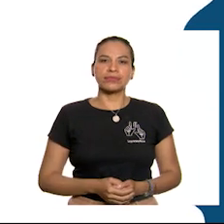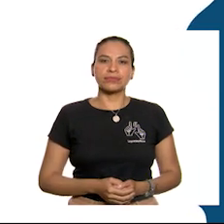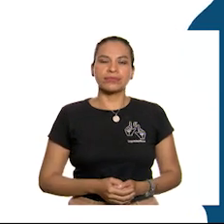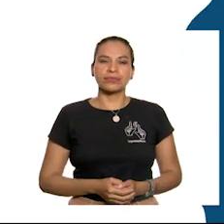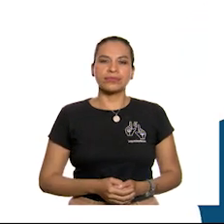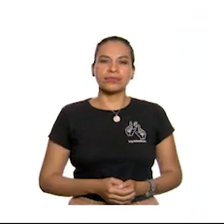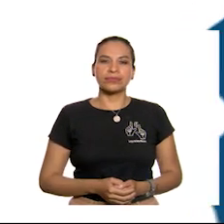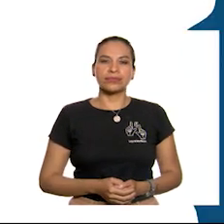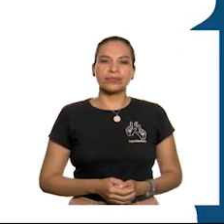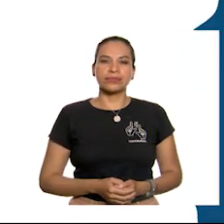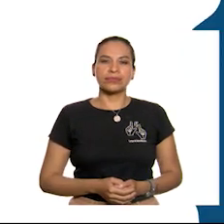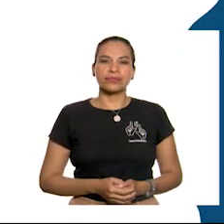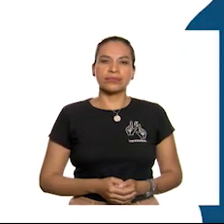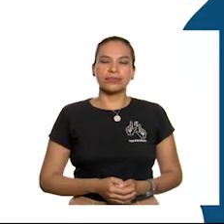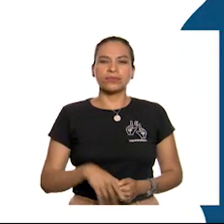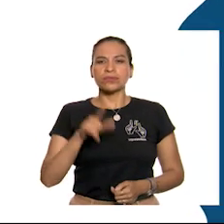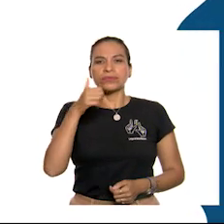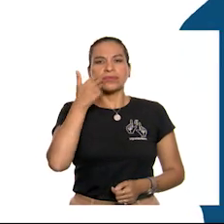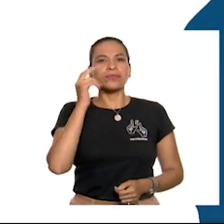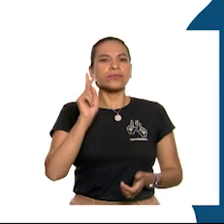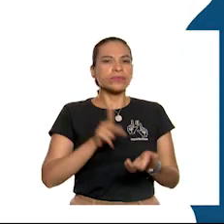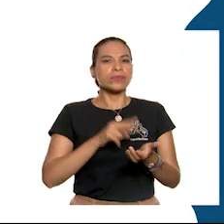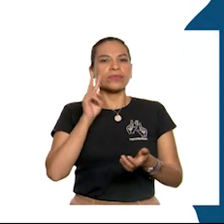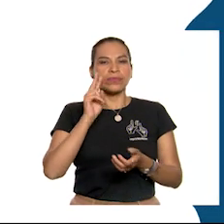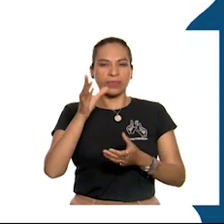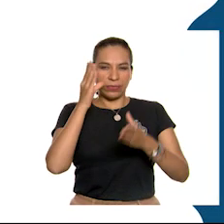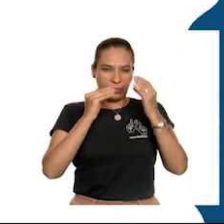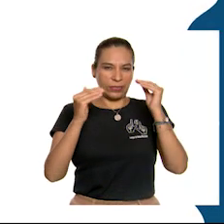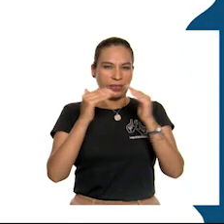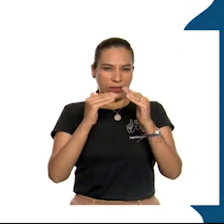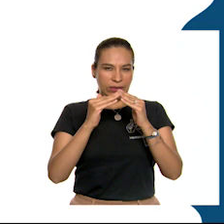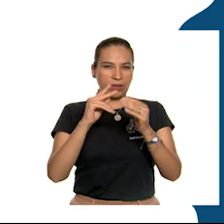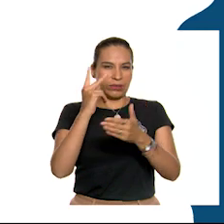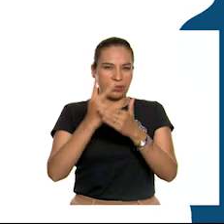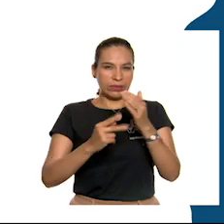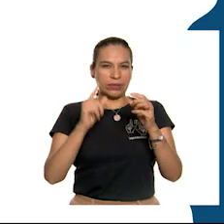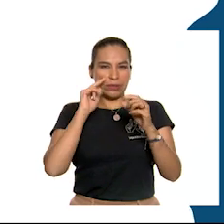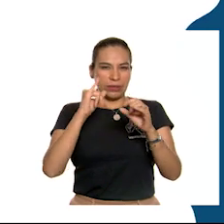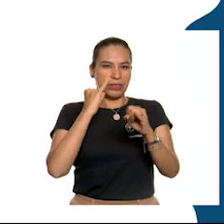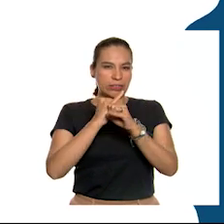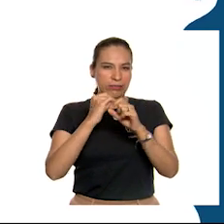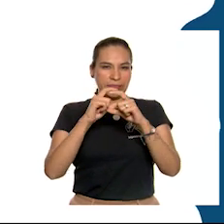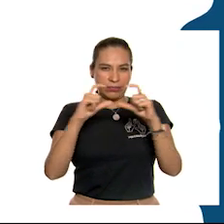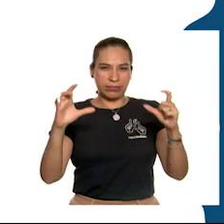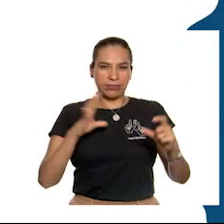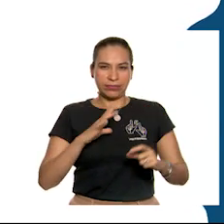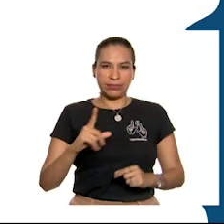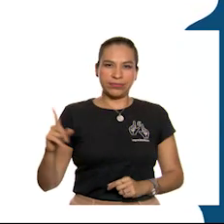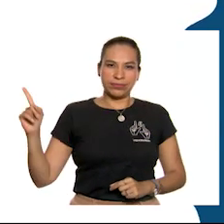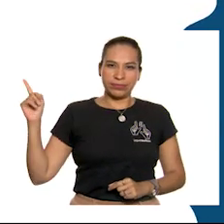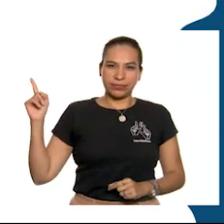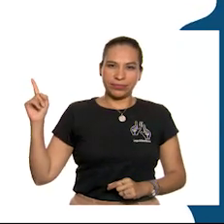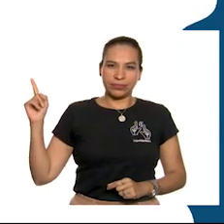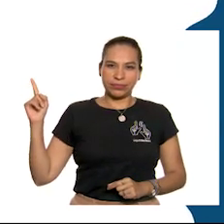conalitech.cep.gob.mx. Si quieres volver a ver los programas de Aprende en Casa, los puedes encontrar en la siguiente liga: